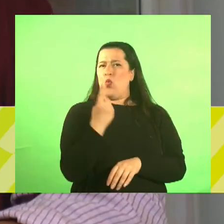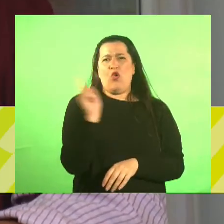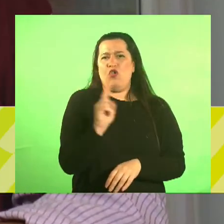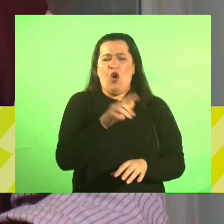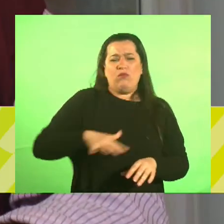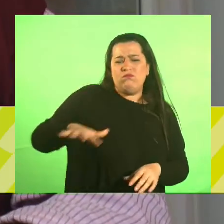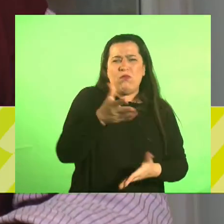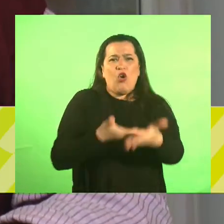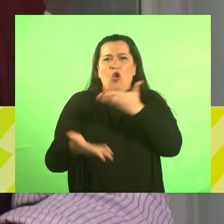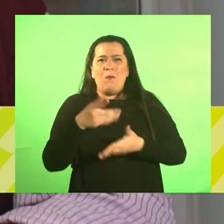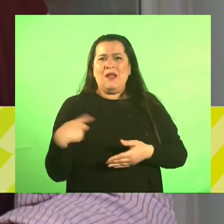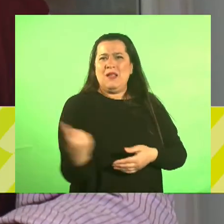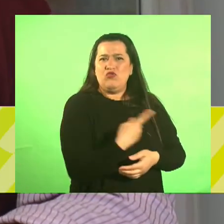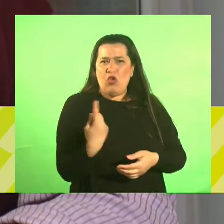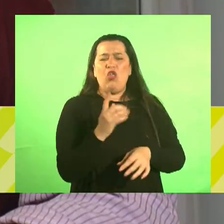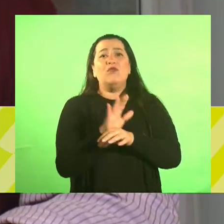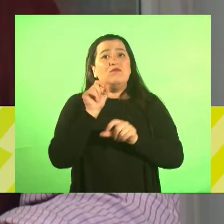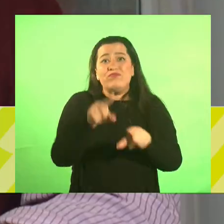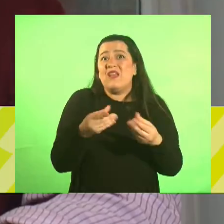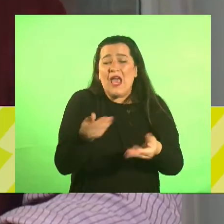simbólico compartido que es netamente la cultura.